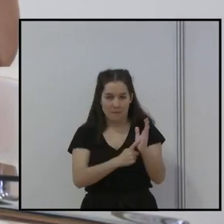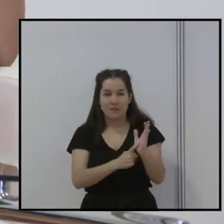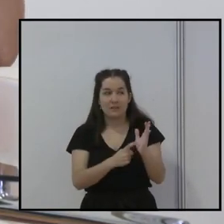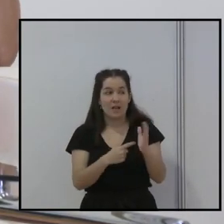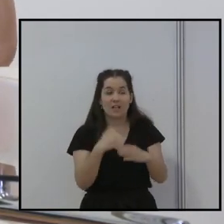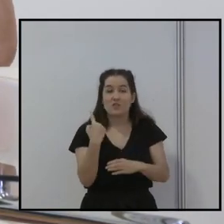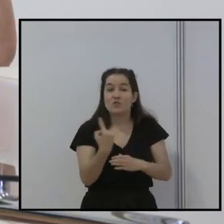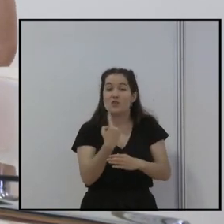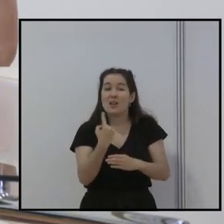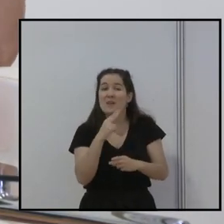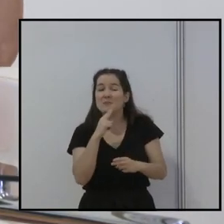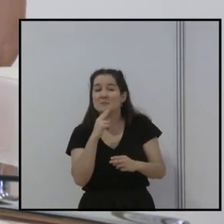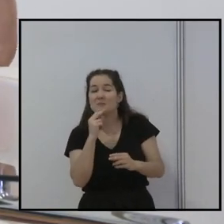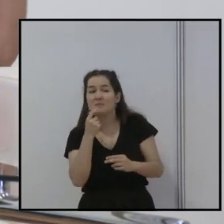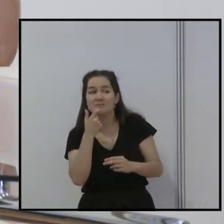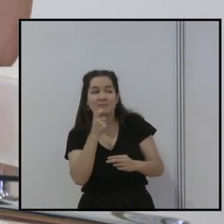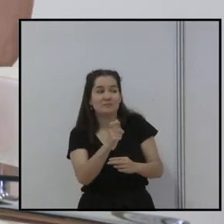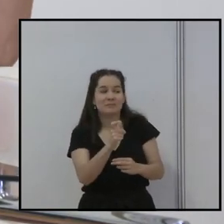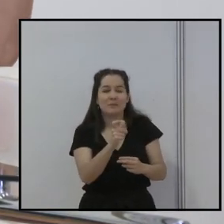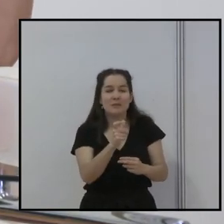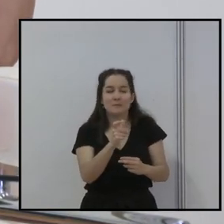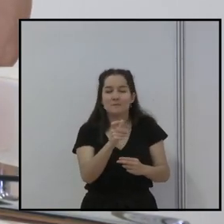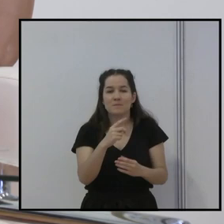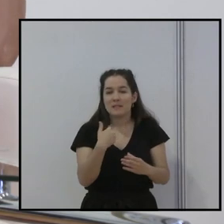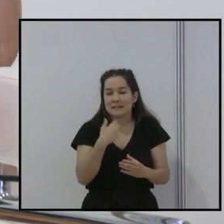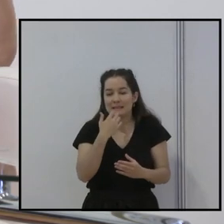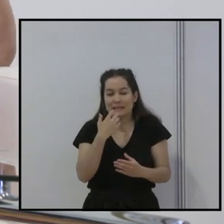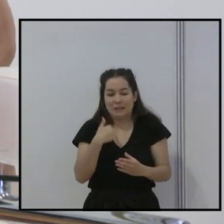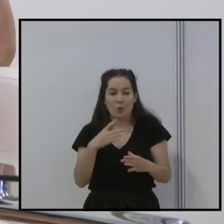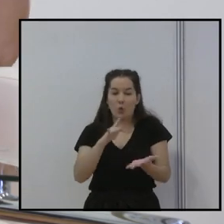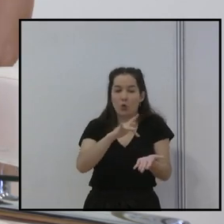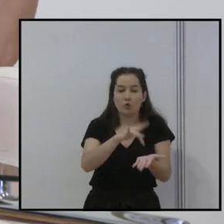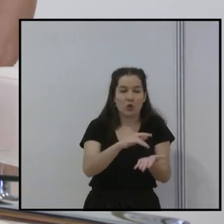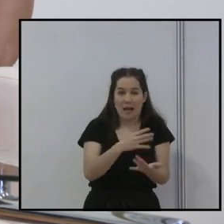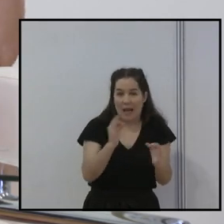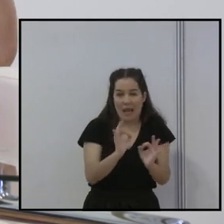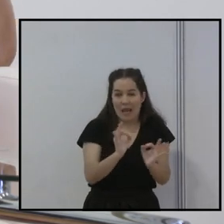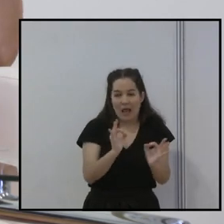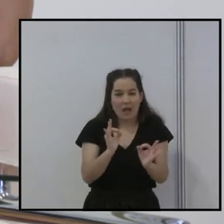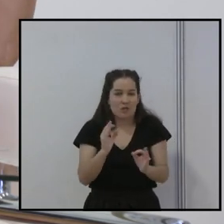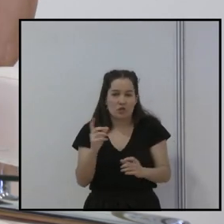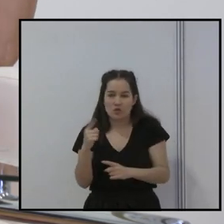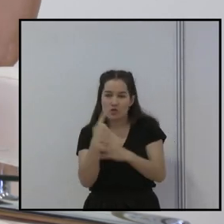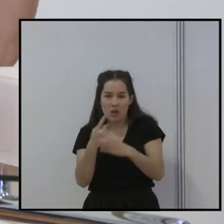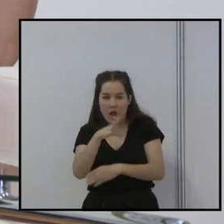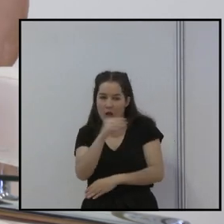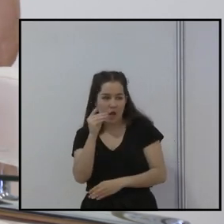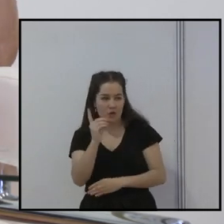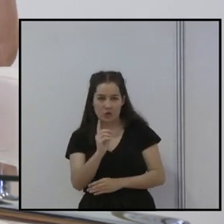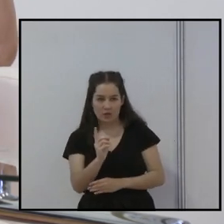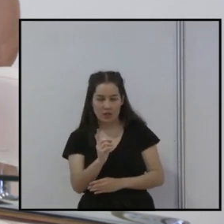palabra soledad. O sea, si tú no has estado ahí, no sabes de qué soledad estamos hablando. Porque es una sensación de que no perteneces al género